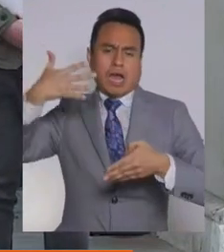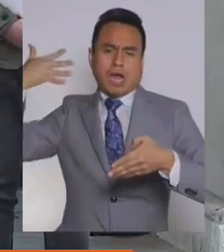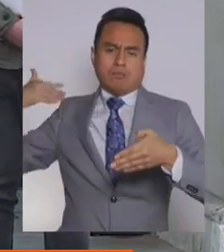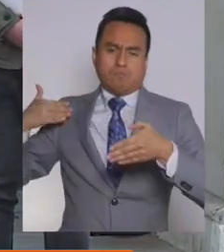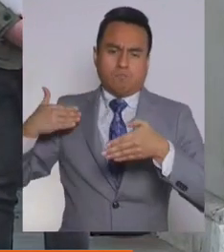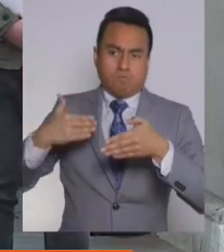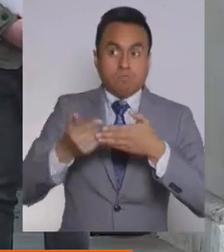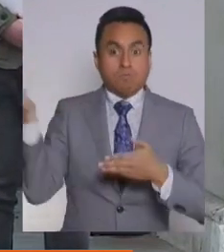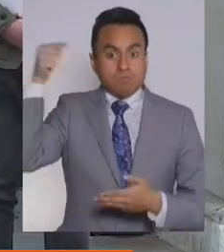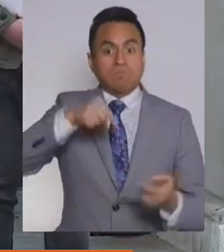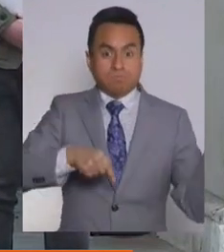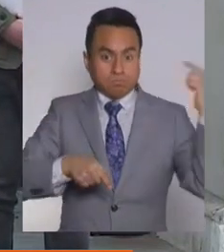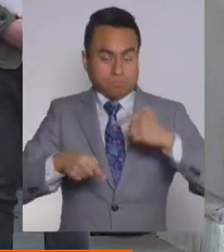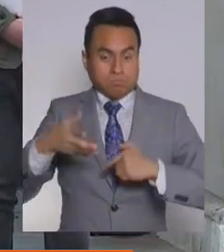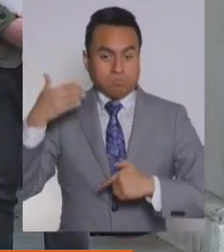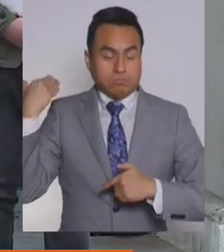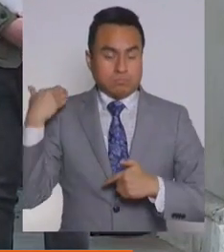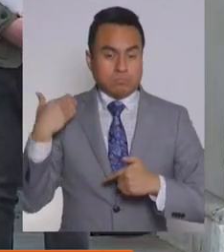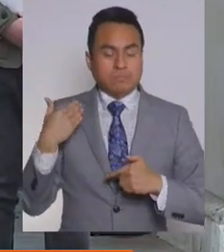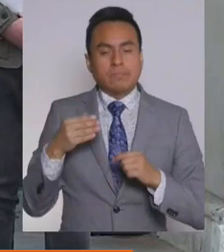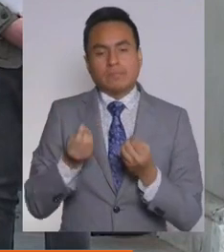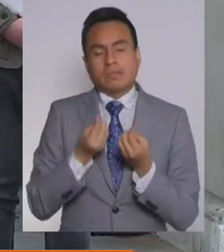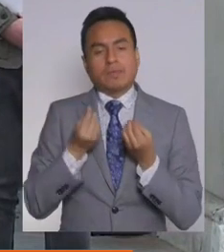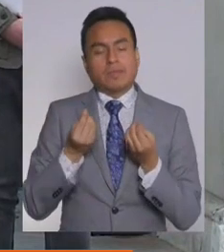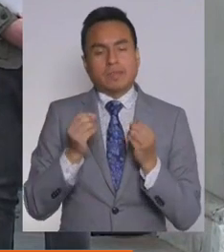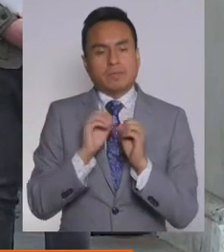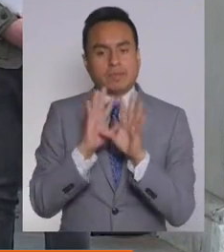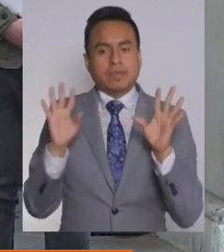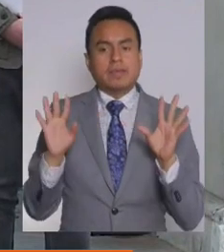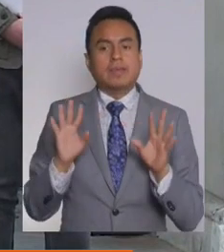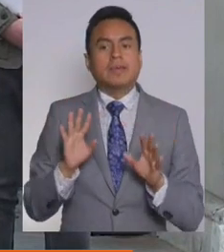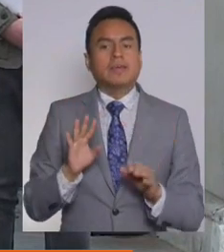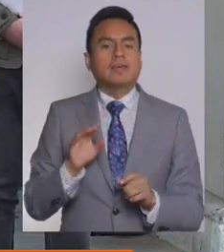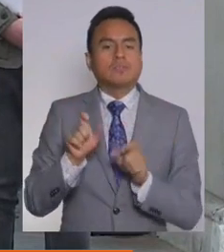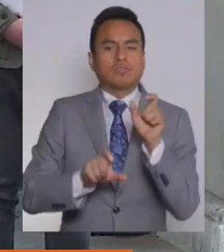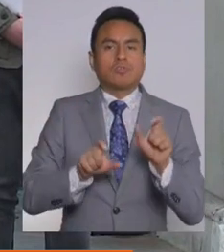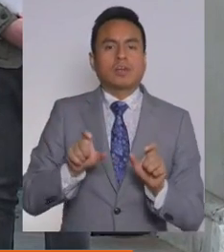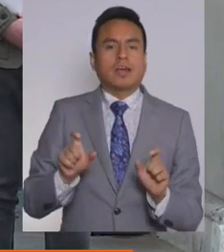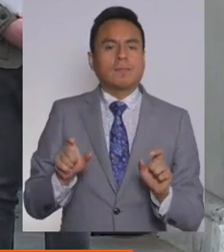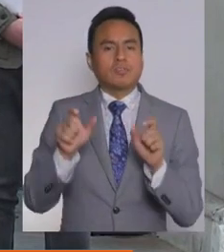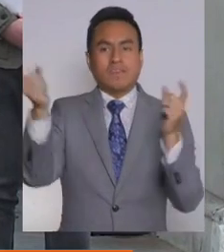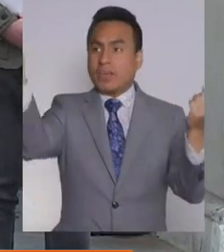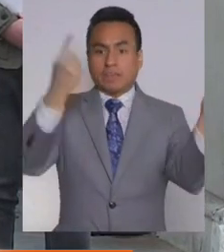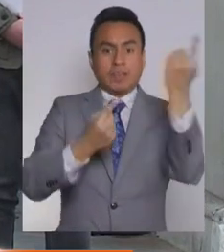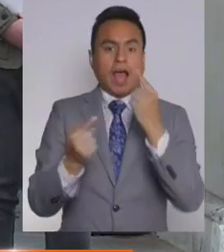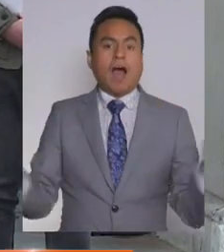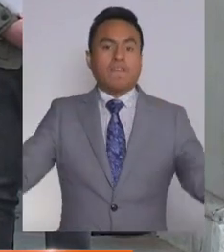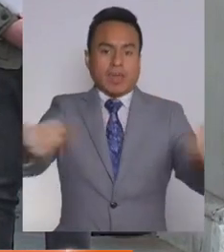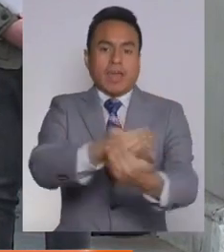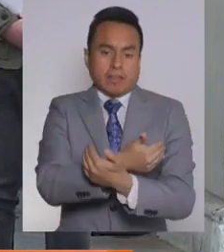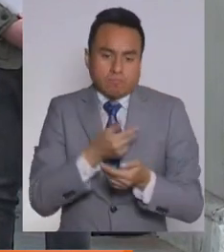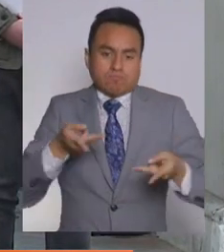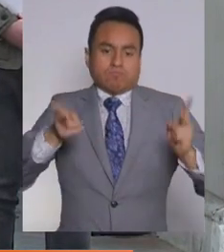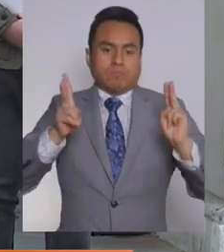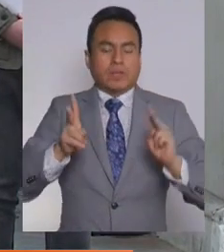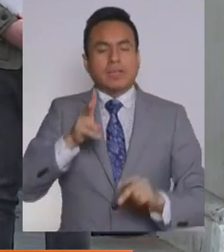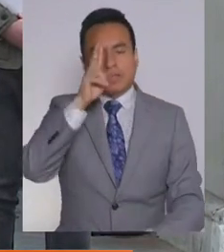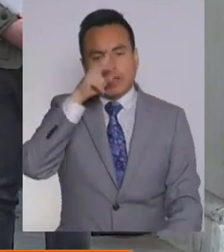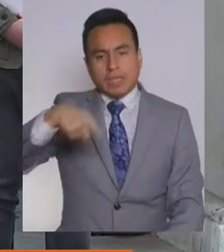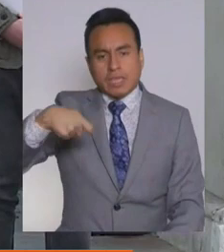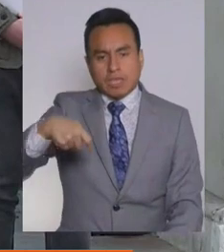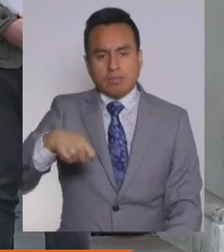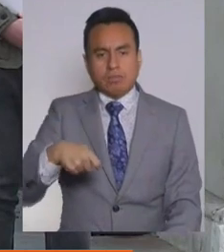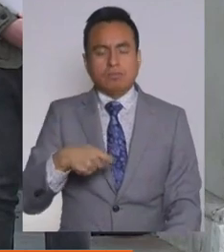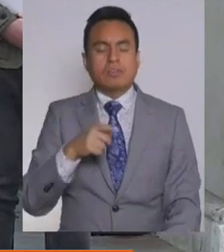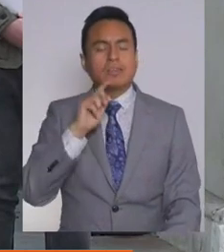etapas, evidentemente la idea es que los recibamos con los brazos abiertos y que los recibamos dignamente.